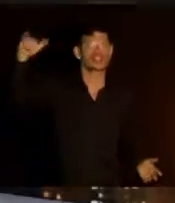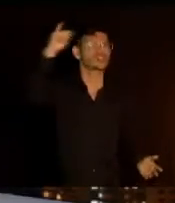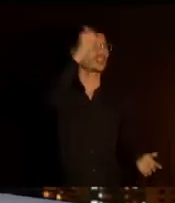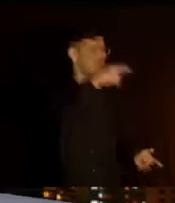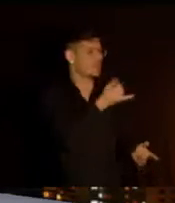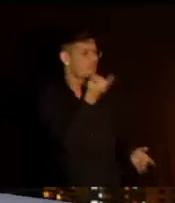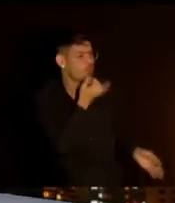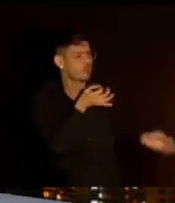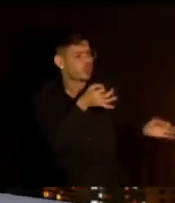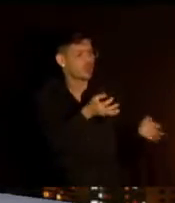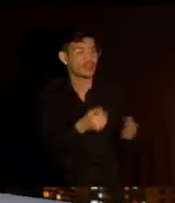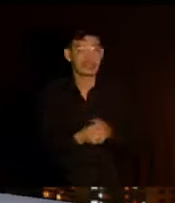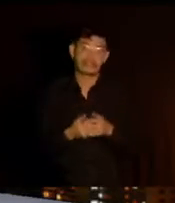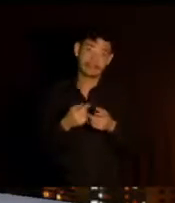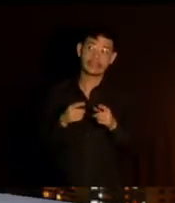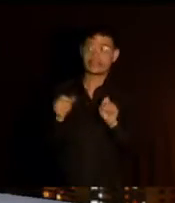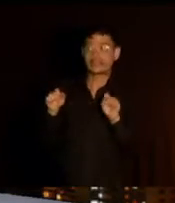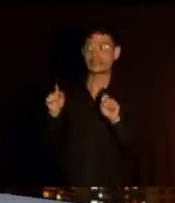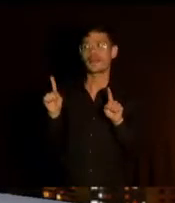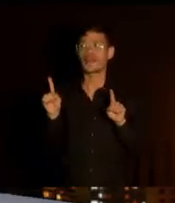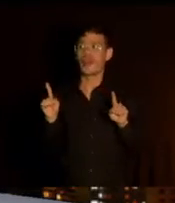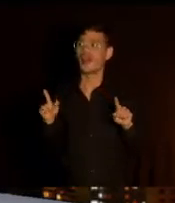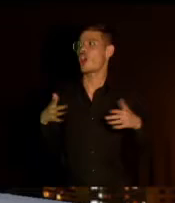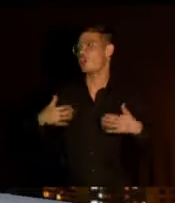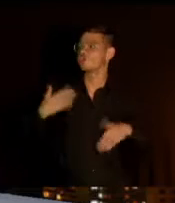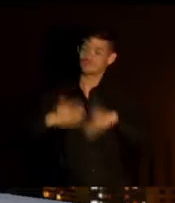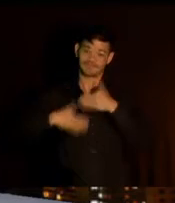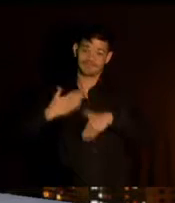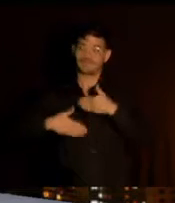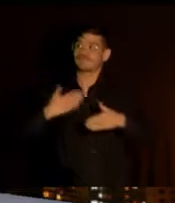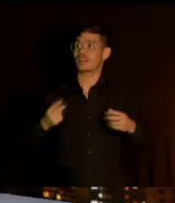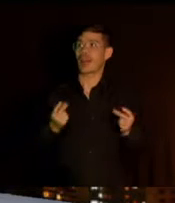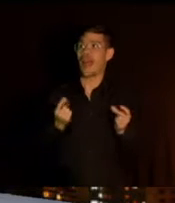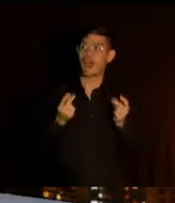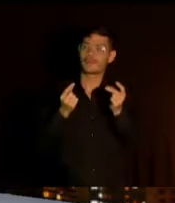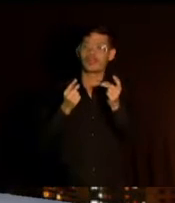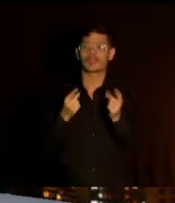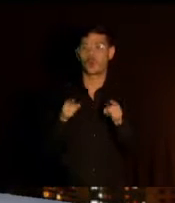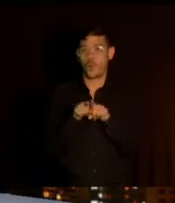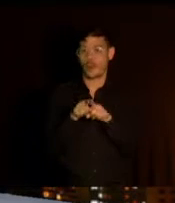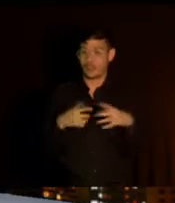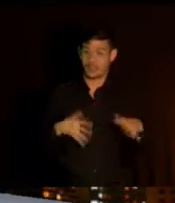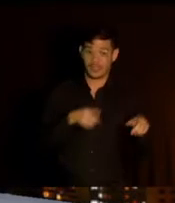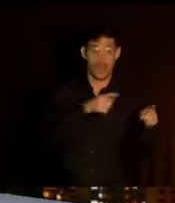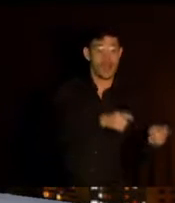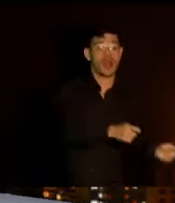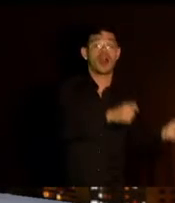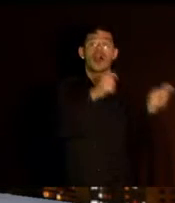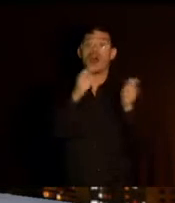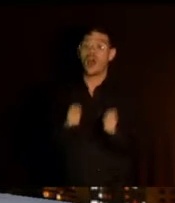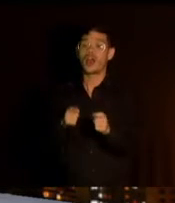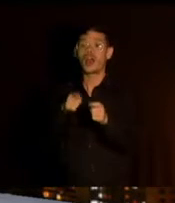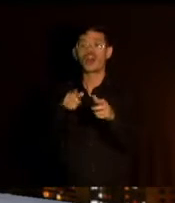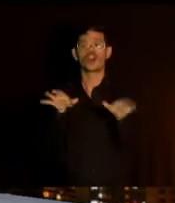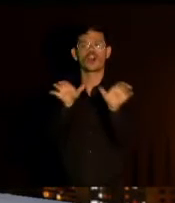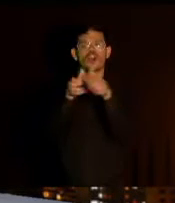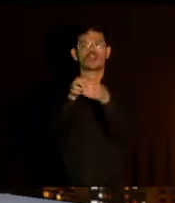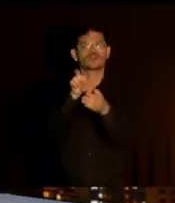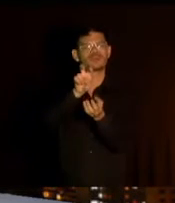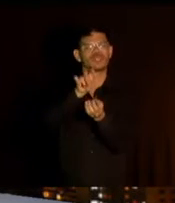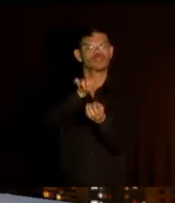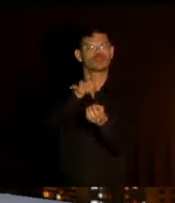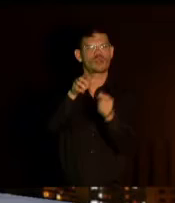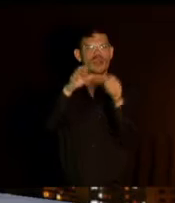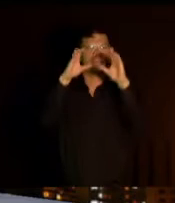No, Juan Pablo, vamos avanzando rápido porque ya el haber pasado la Comisión Séptima de la Cámara, el ya tener esa vía en